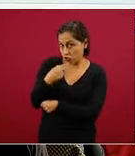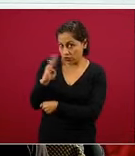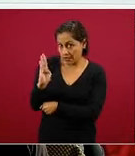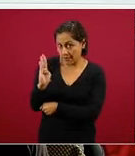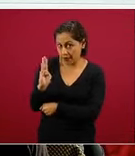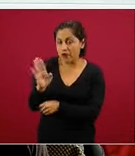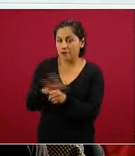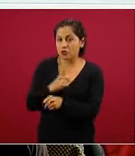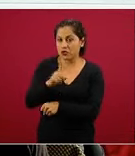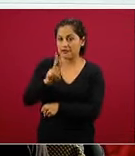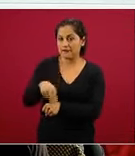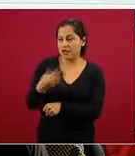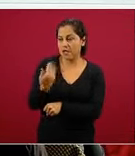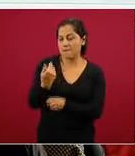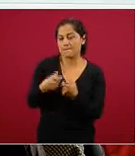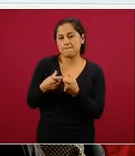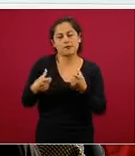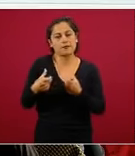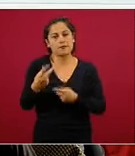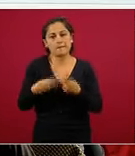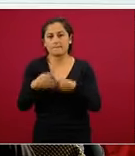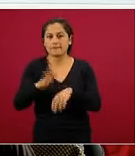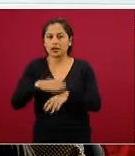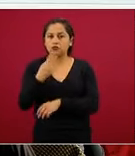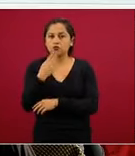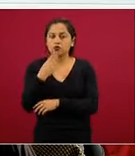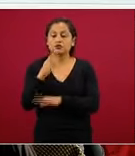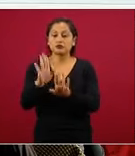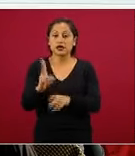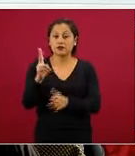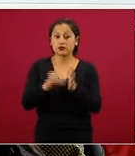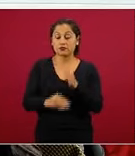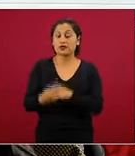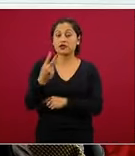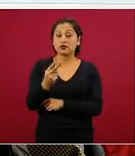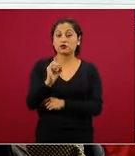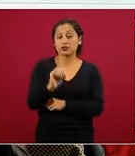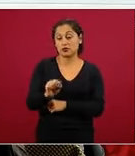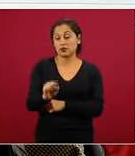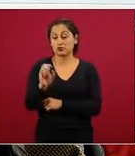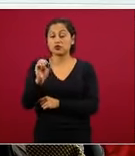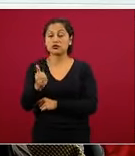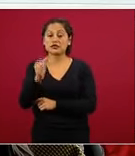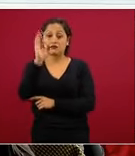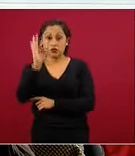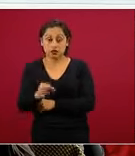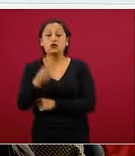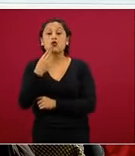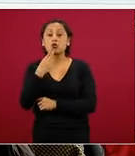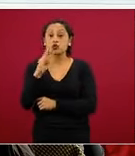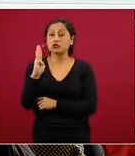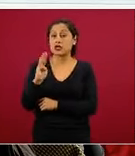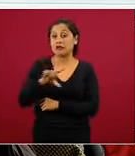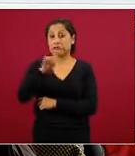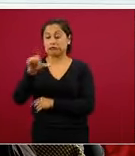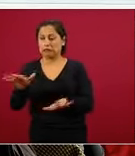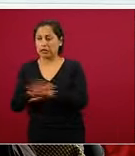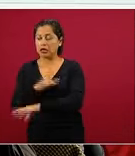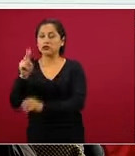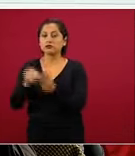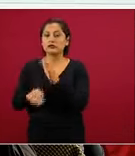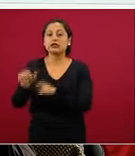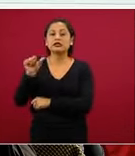más reciente. En el 2002, el 0.6% había utilizado la cannabis y para el 2016